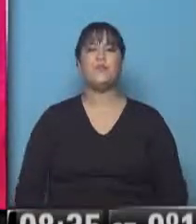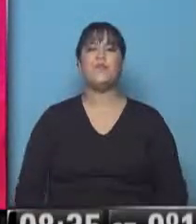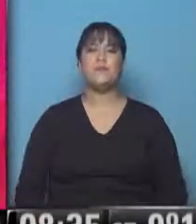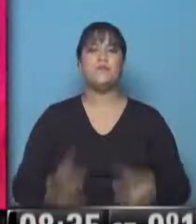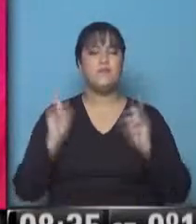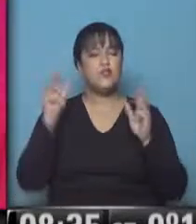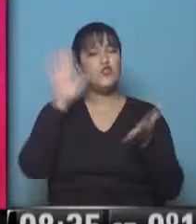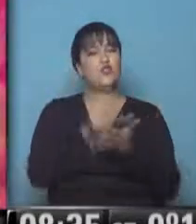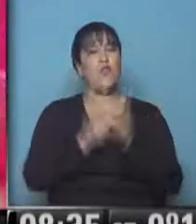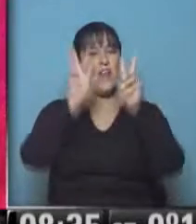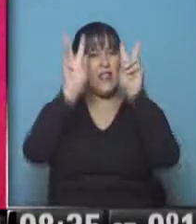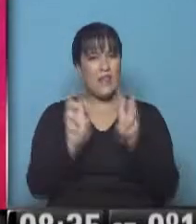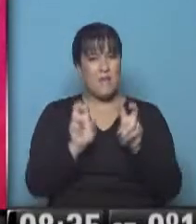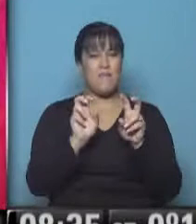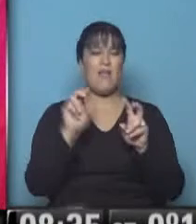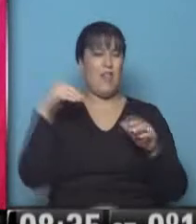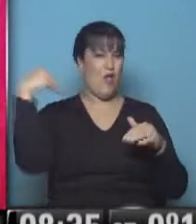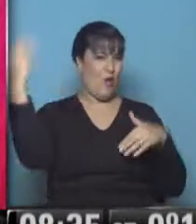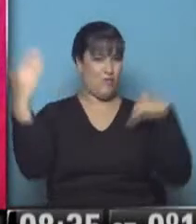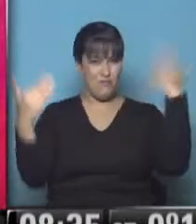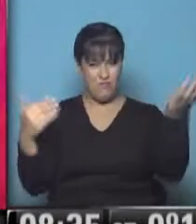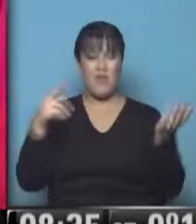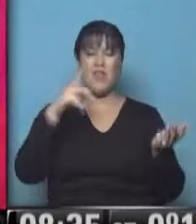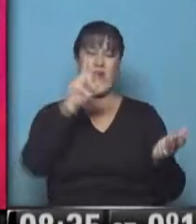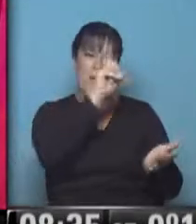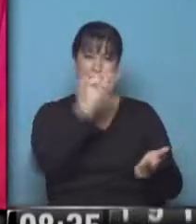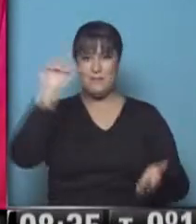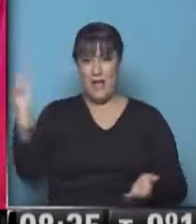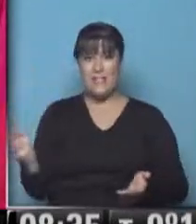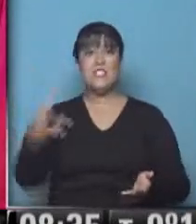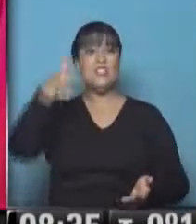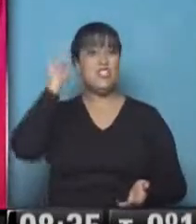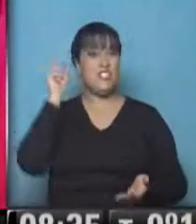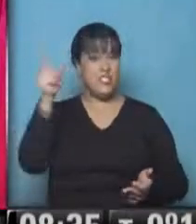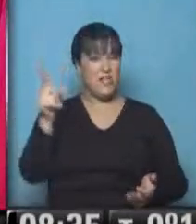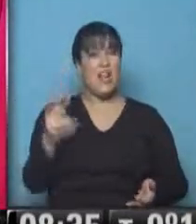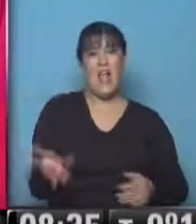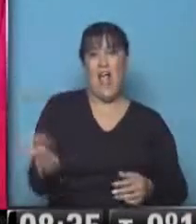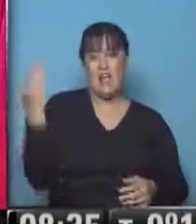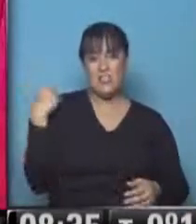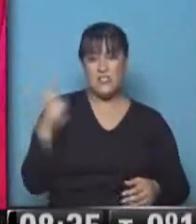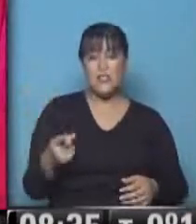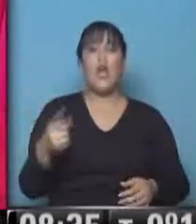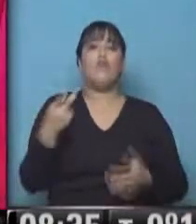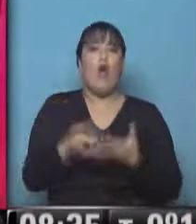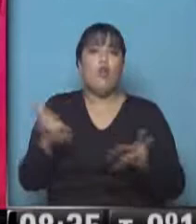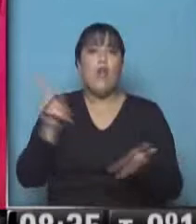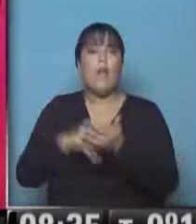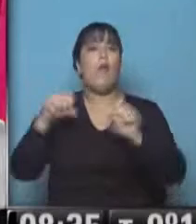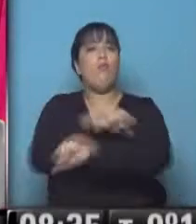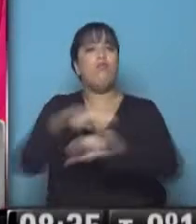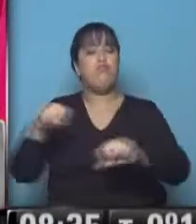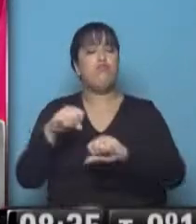respecta al exterior a nuestros países efectivamente chile hubo ayer otra otra bomba con una bomba casera